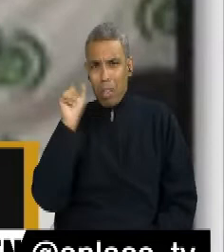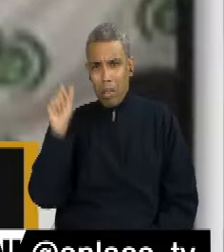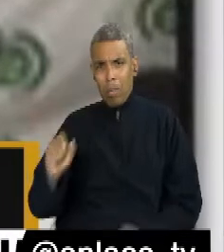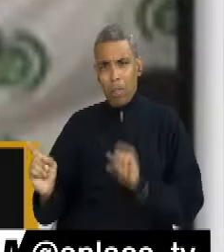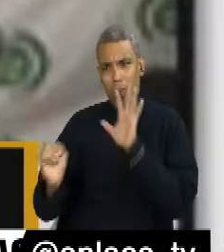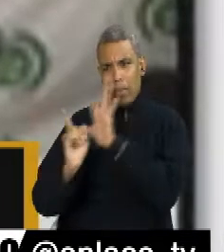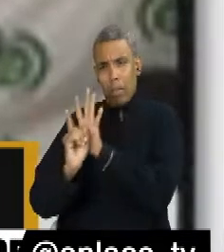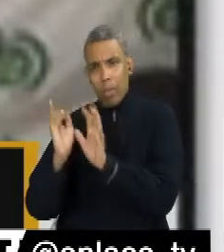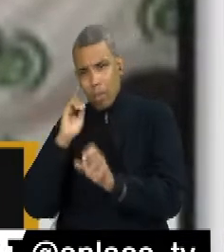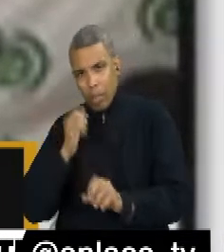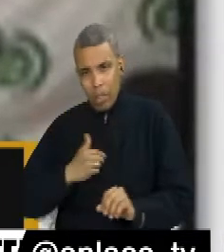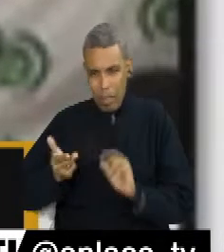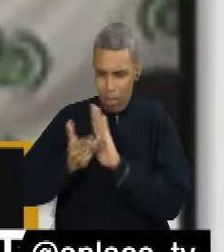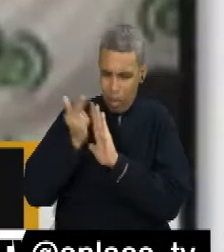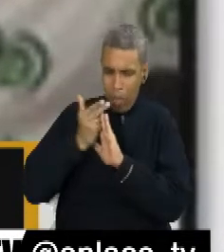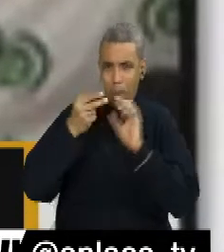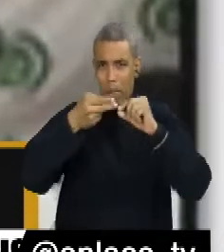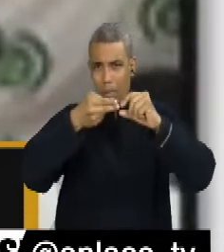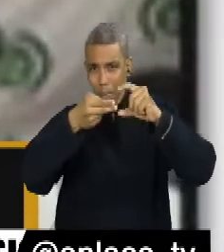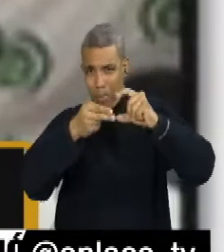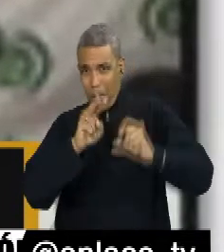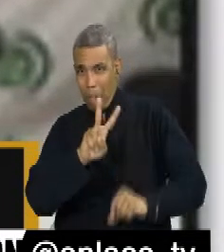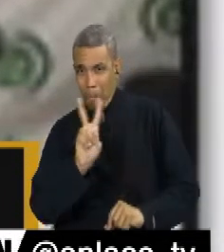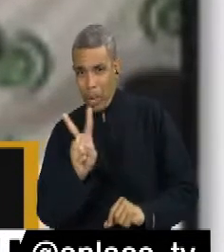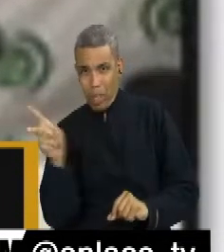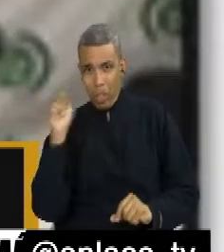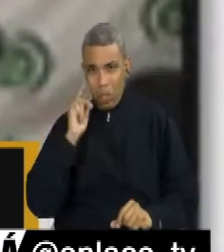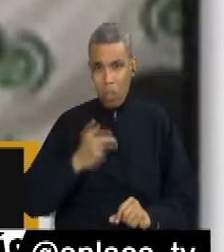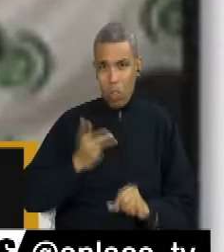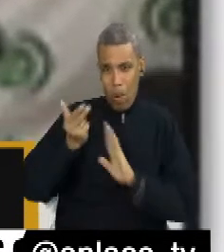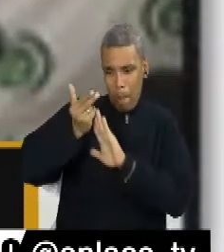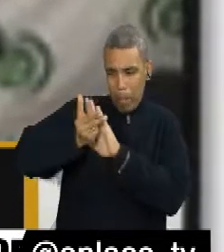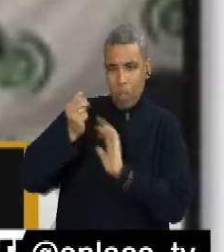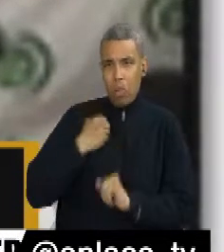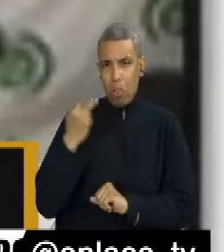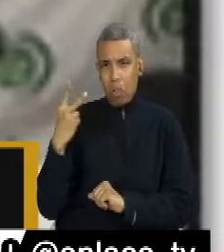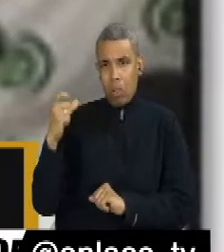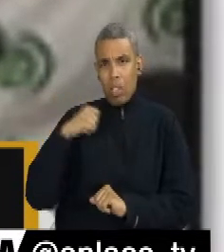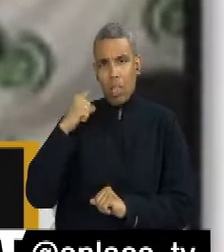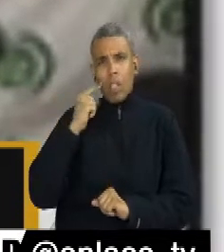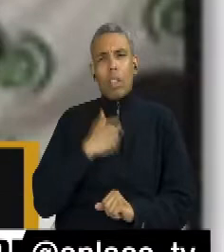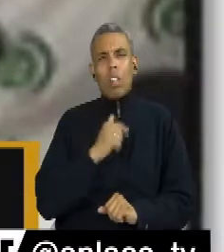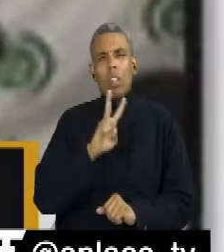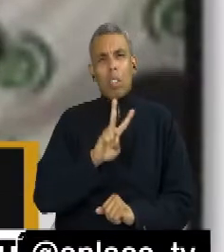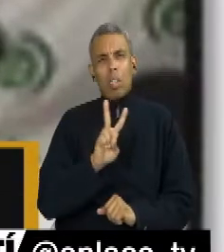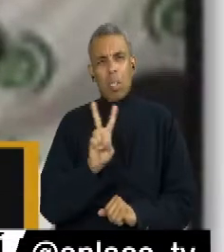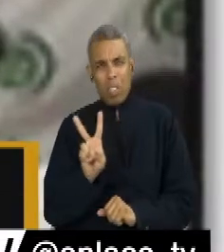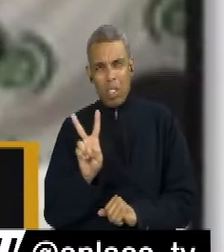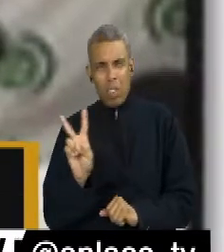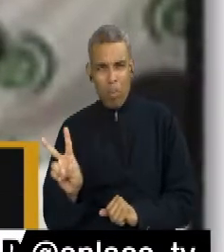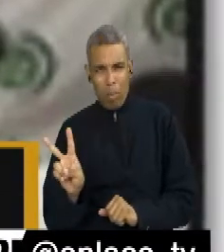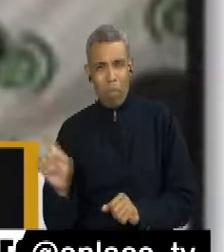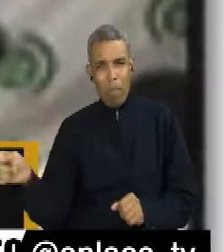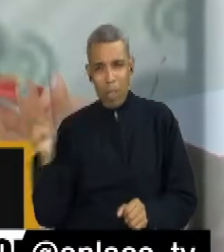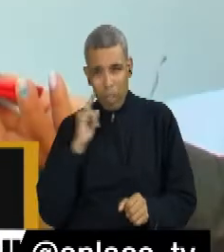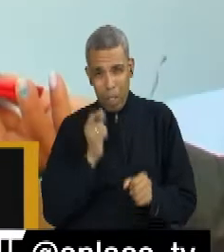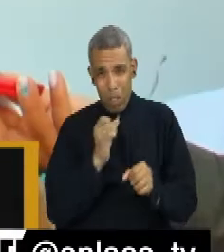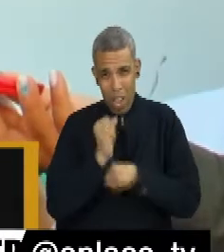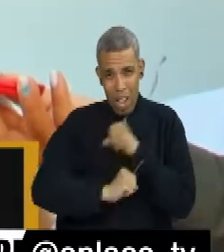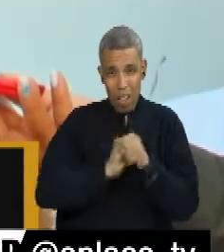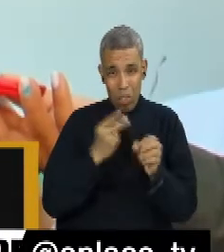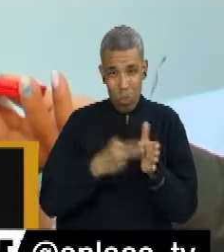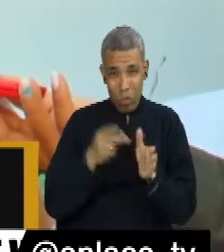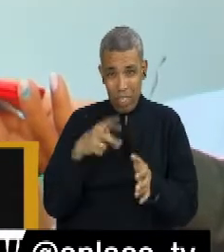dos cartuchos. Lo que va a corrido del año, 125 personas han sido capturadas por este delito de porte ilegal de arma de fuego. Barrio